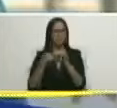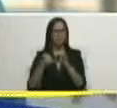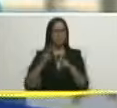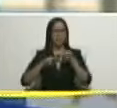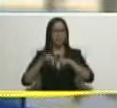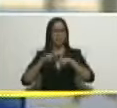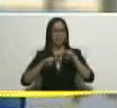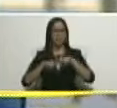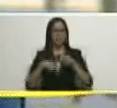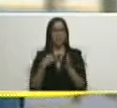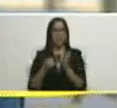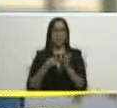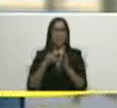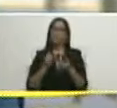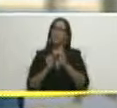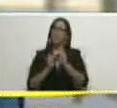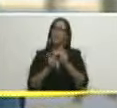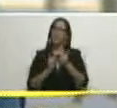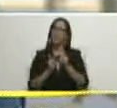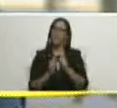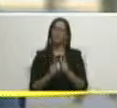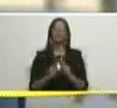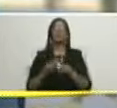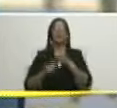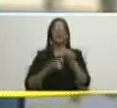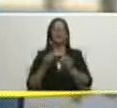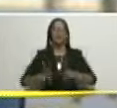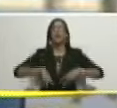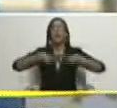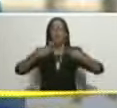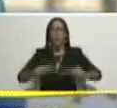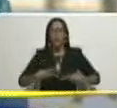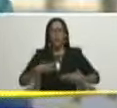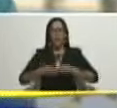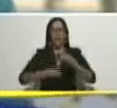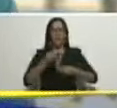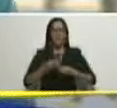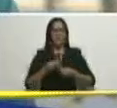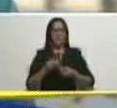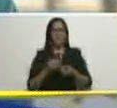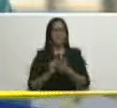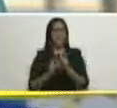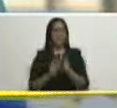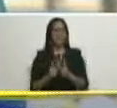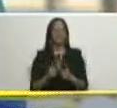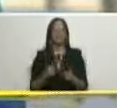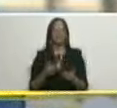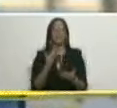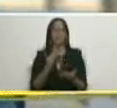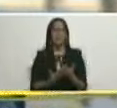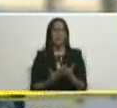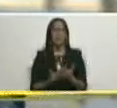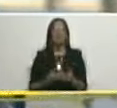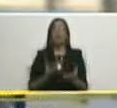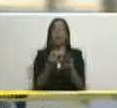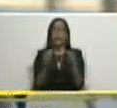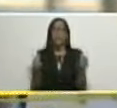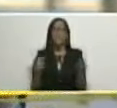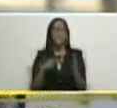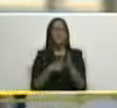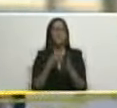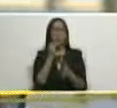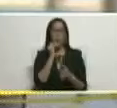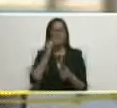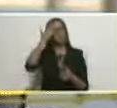infraestructuras deportivas, pero también hacer lo nuevo, hacer este ejercicio que le permite masivamente a miles de jóvenes